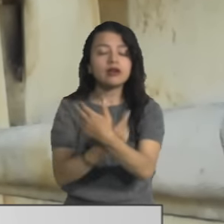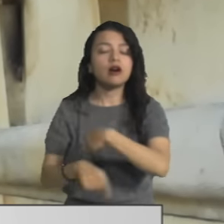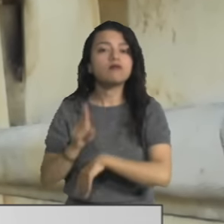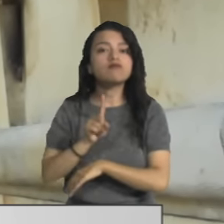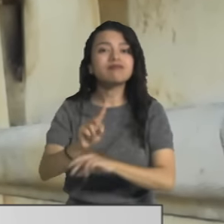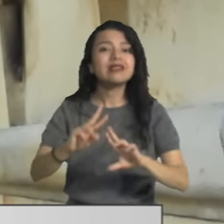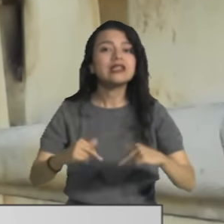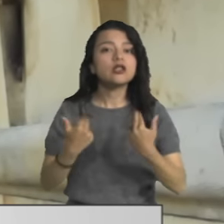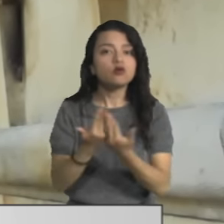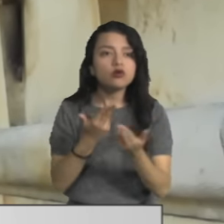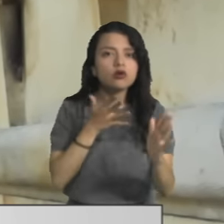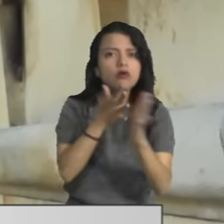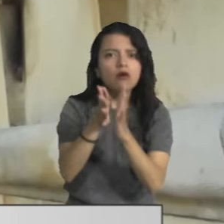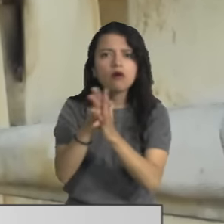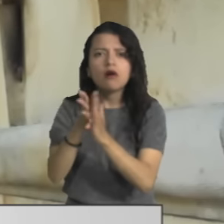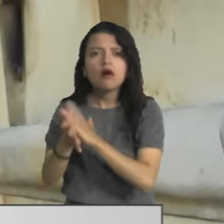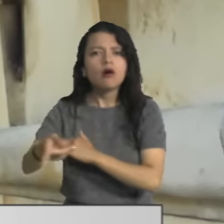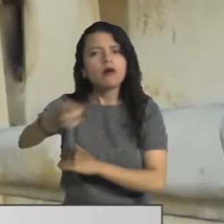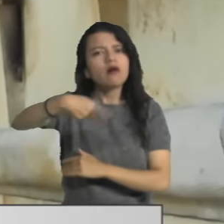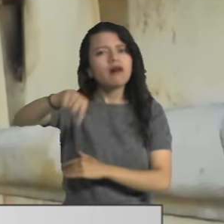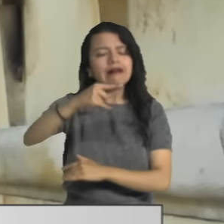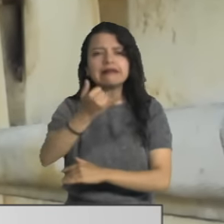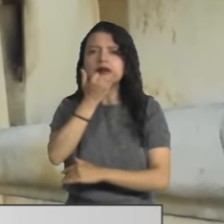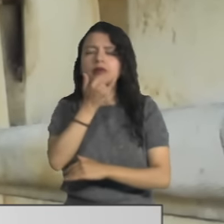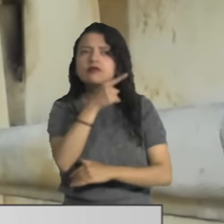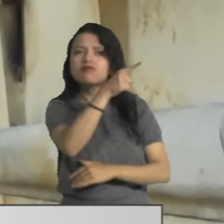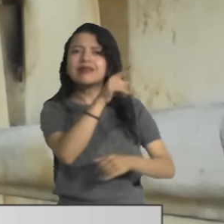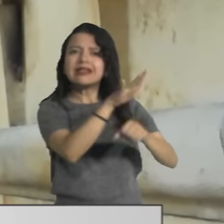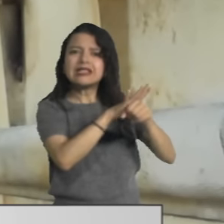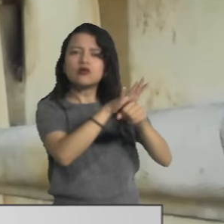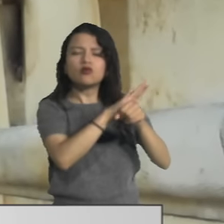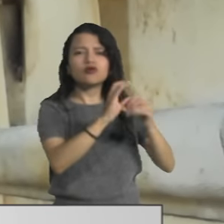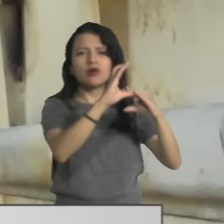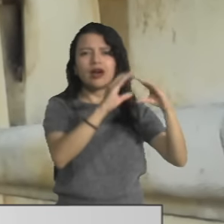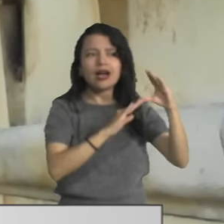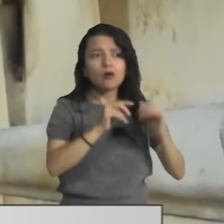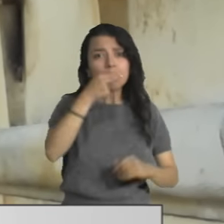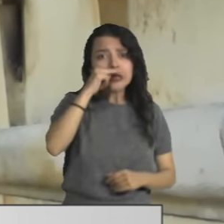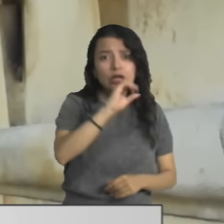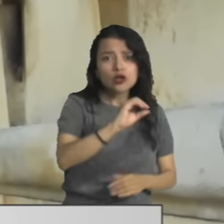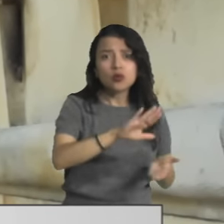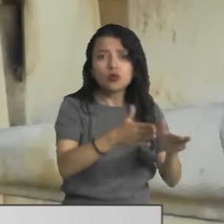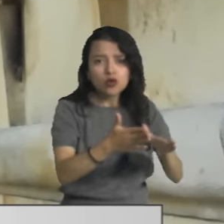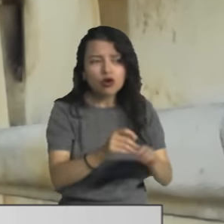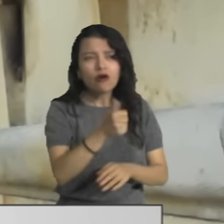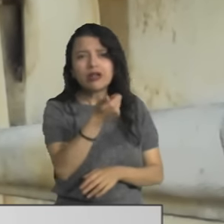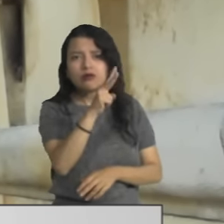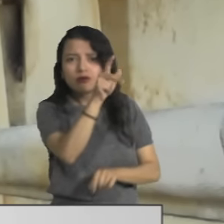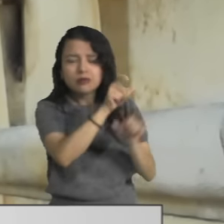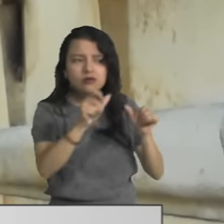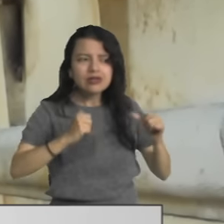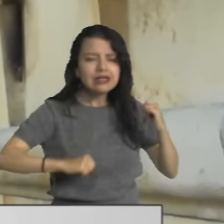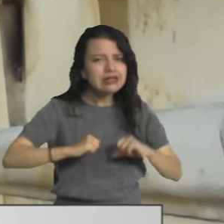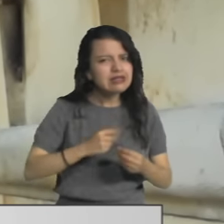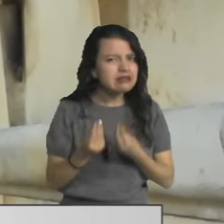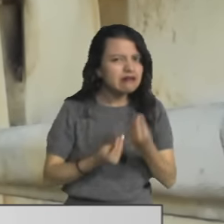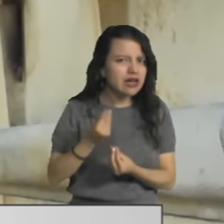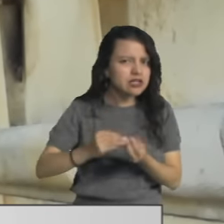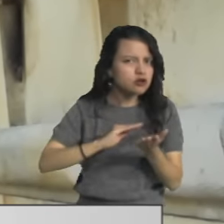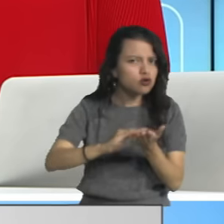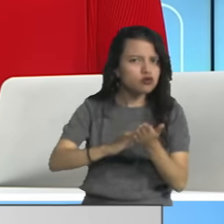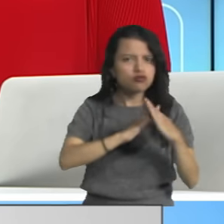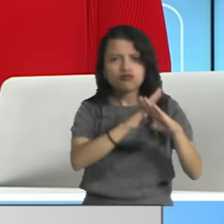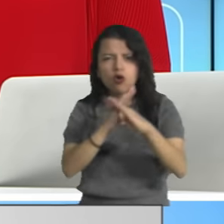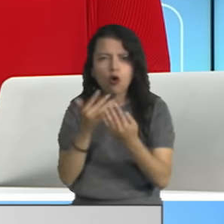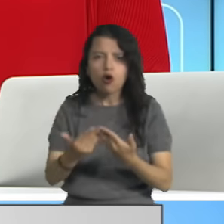que se presenta en el Cauca luego de esta muerte lamentable de un menor de edad y 12 personas que resultaron heridas. Es toda la información